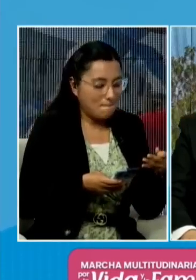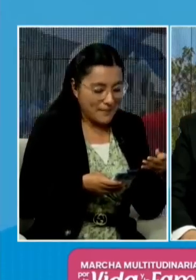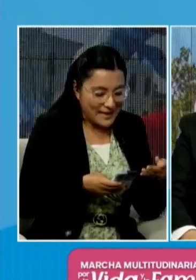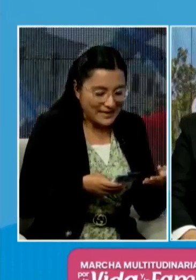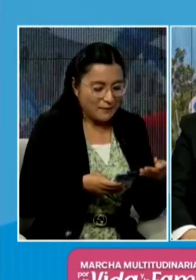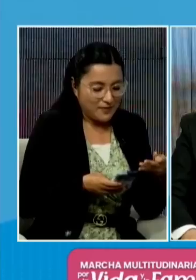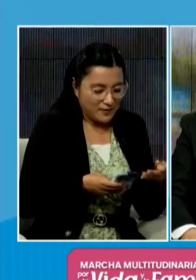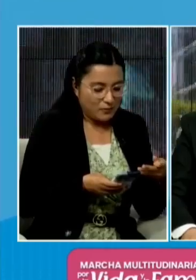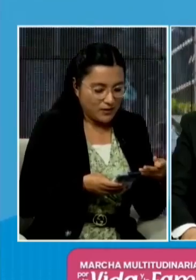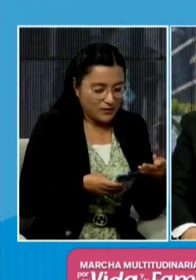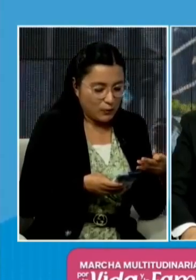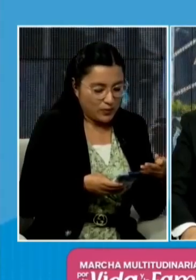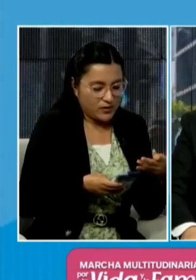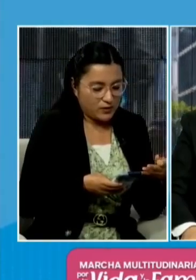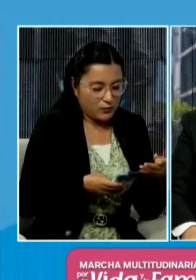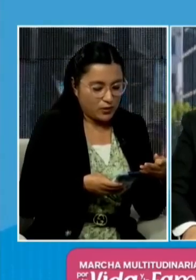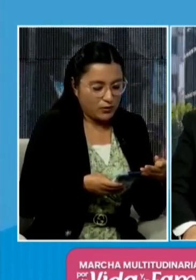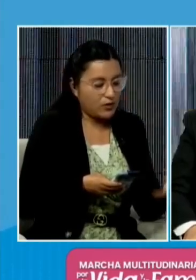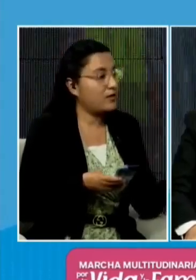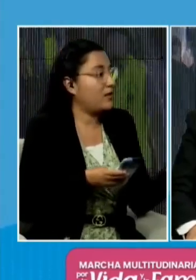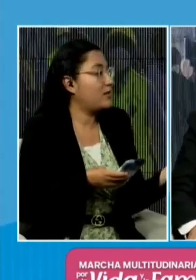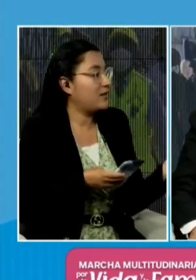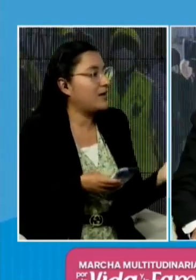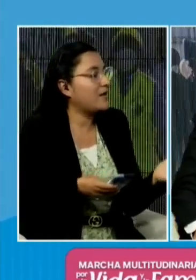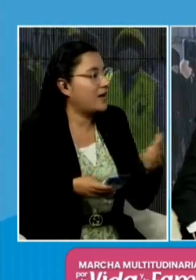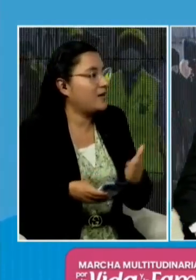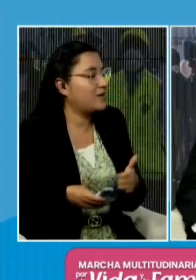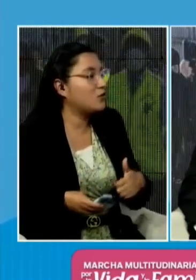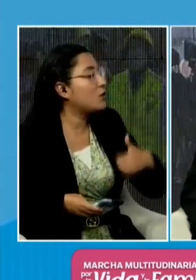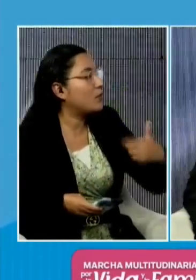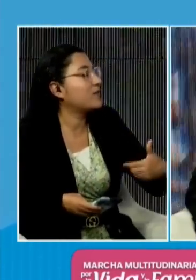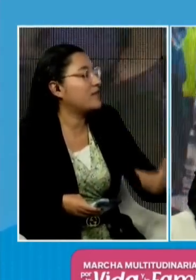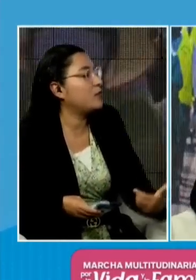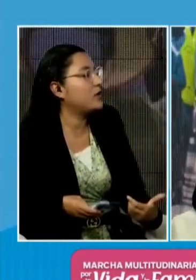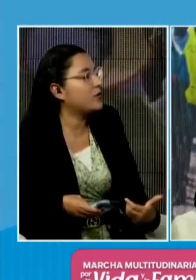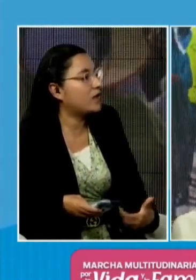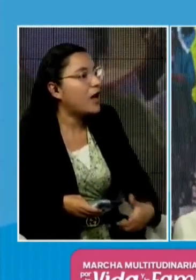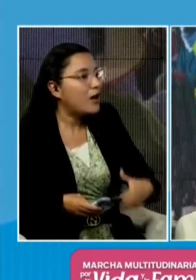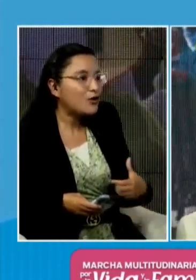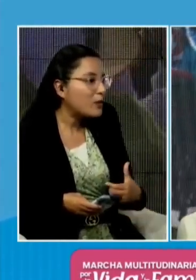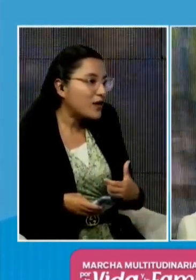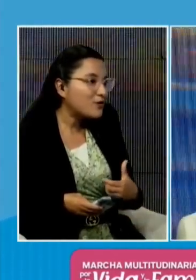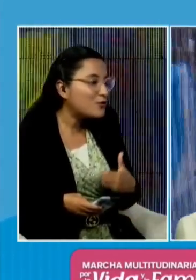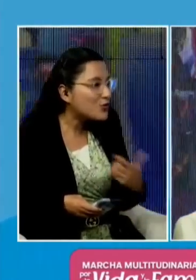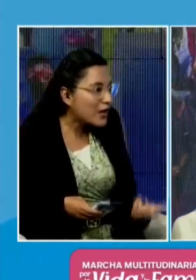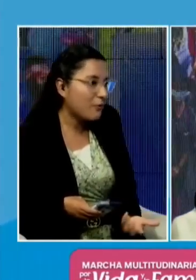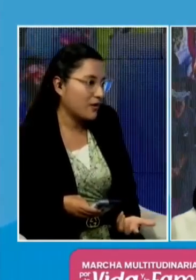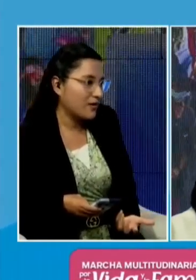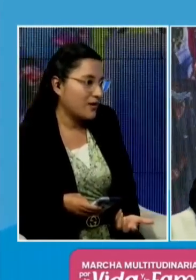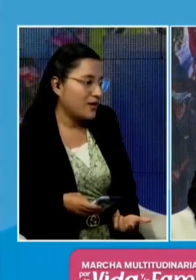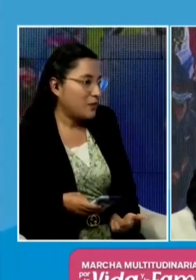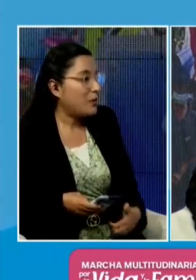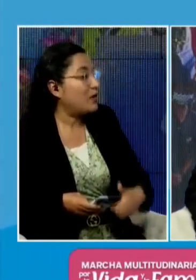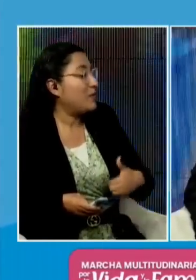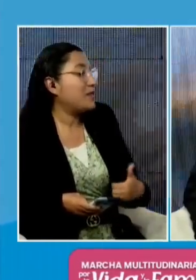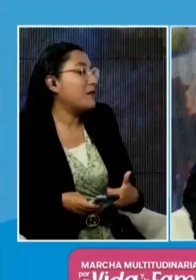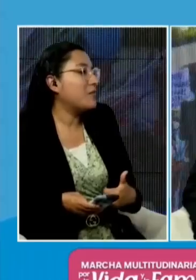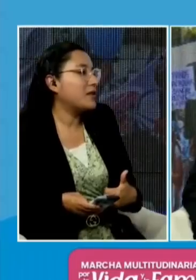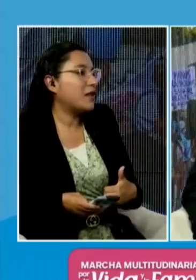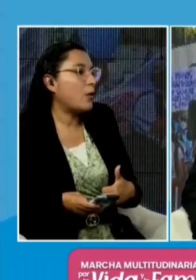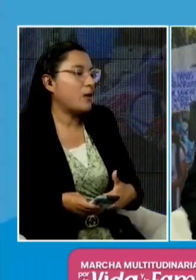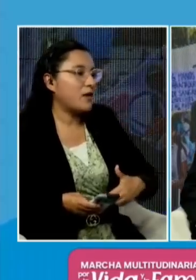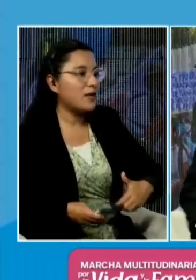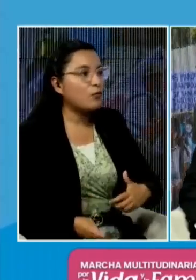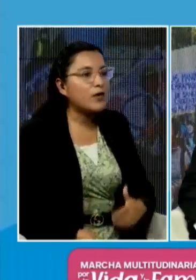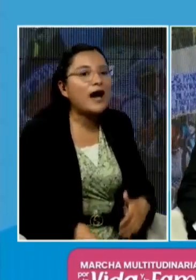aumentó 20 veces más después de transcurrido de 10 a 15 años después de esta cirugía. O sea, los pequeños no saben. Pero